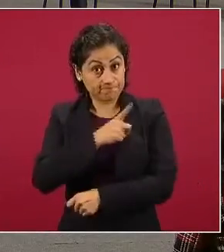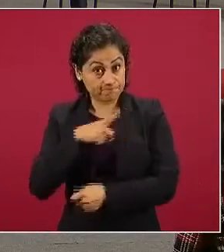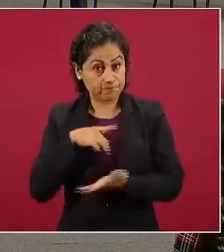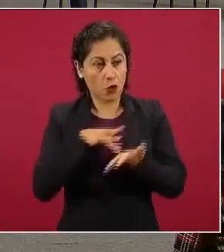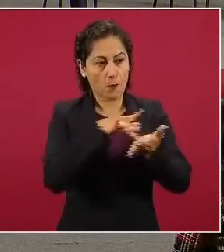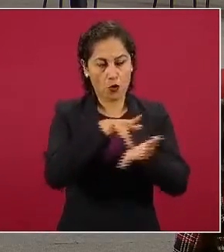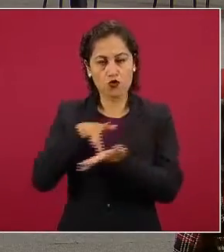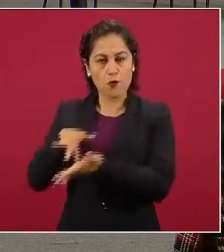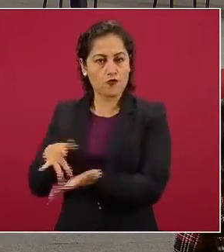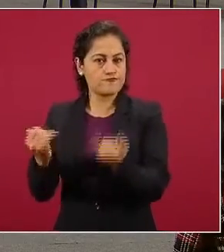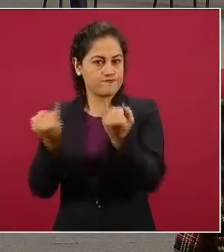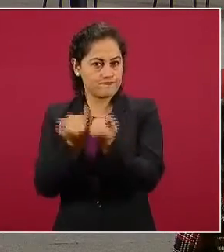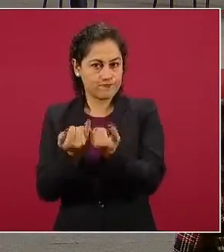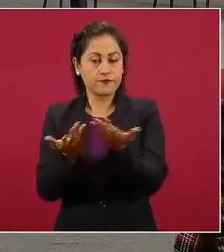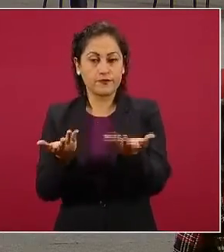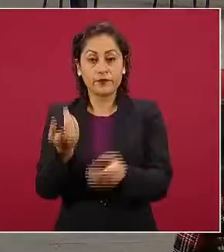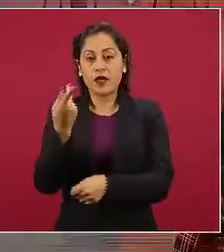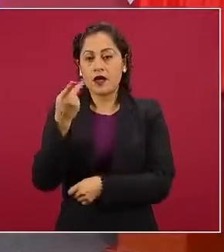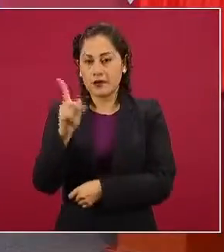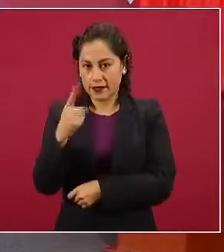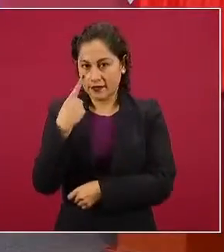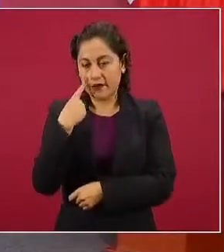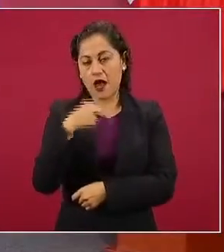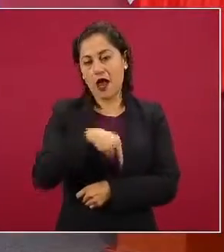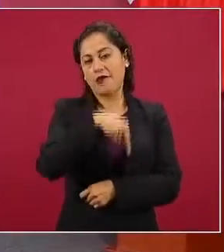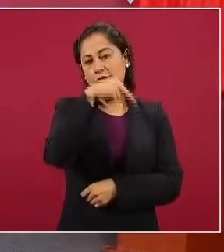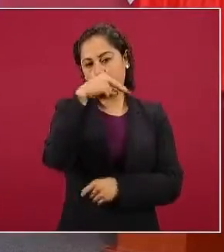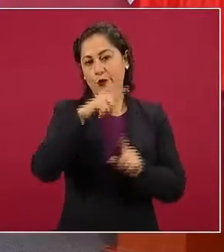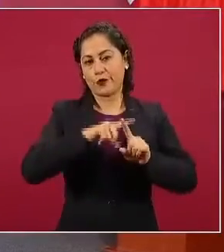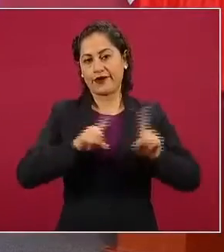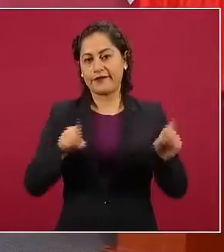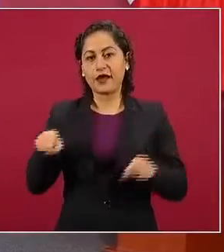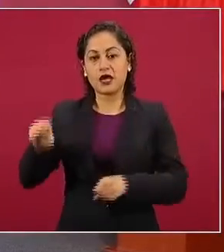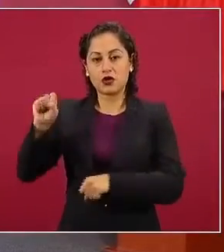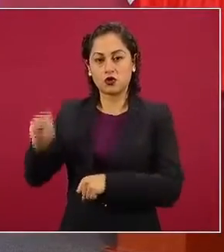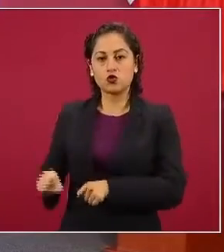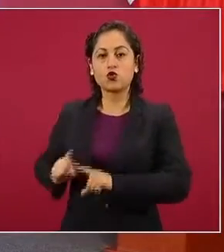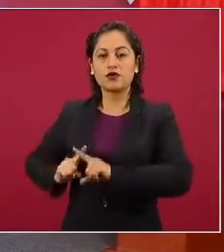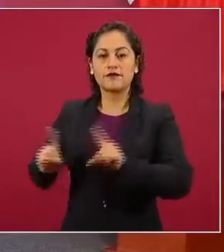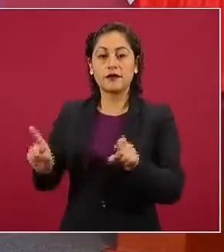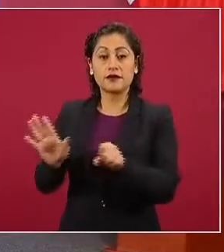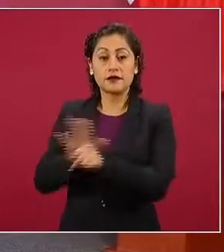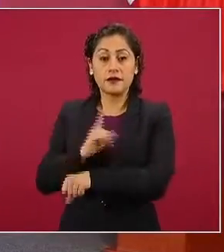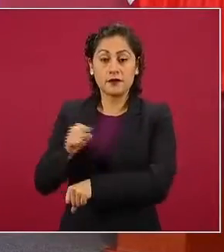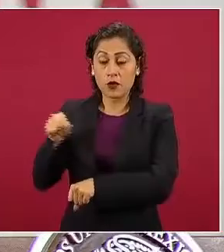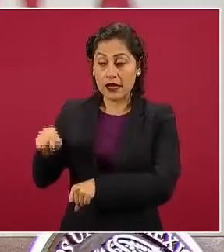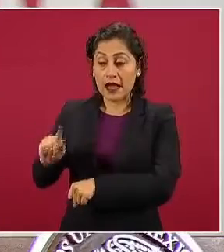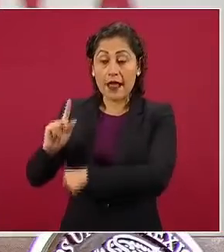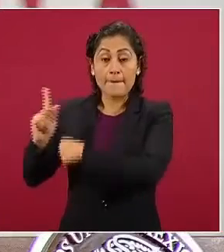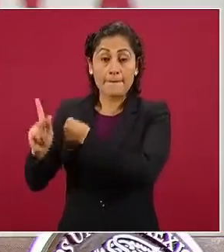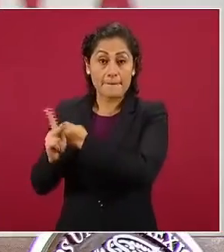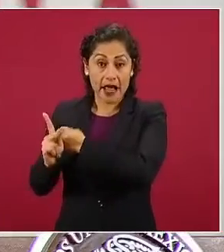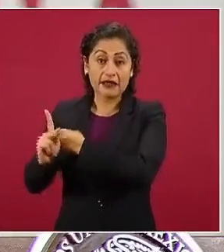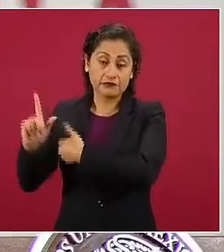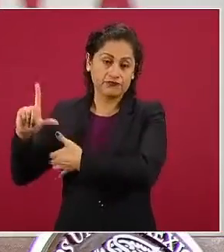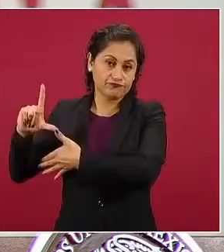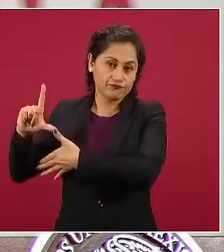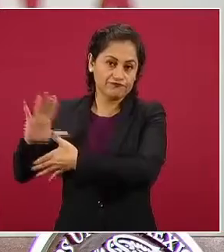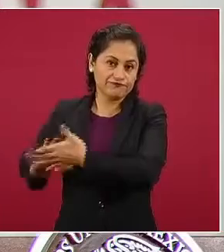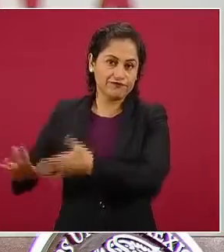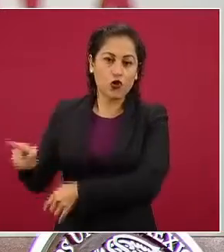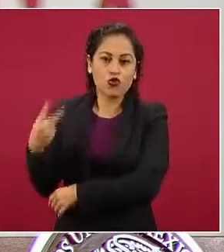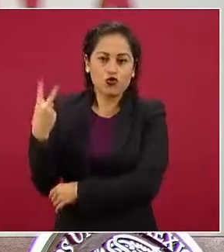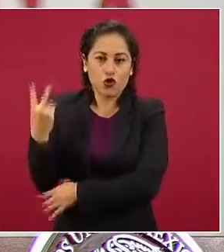más complejo en la frontera sur que en la frontera norte, porque tenemos 2 países vis a vis solamente 2 países, Guatemala